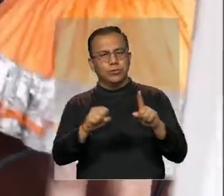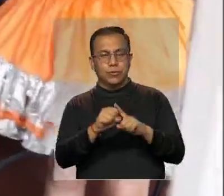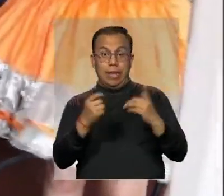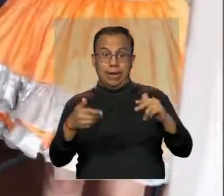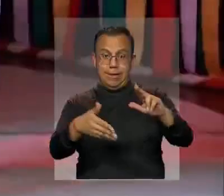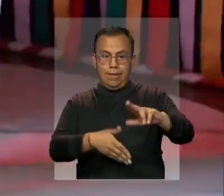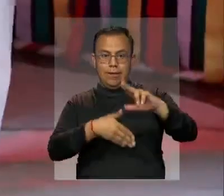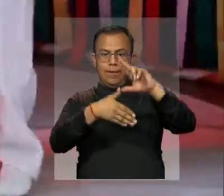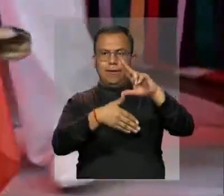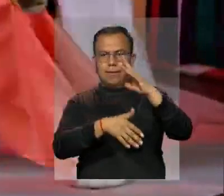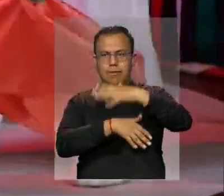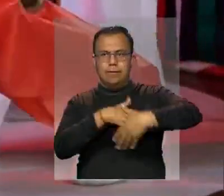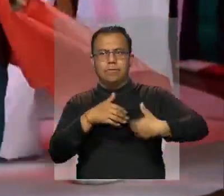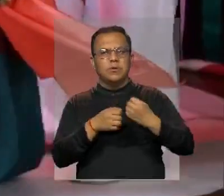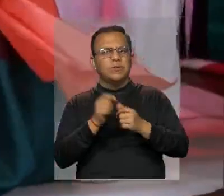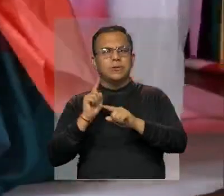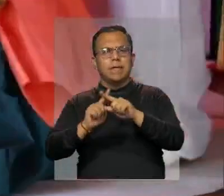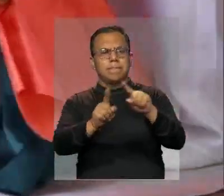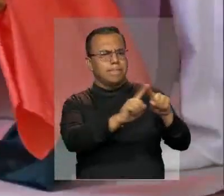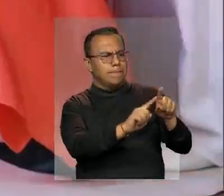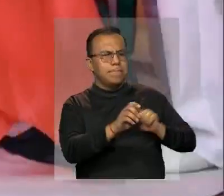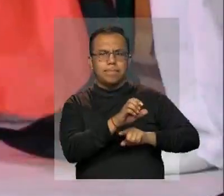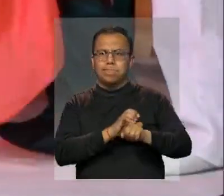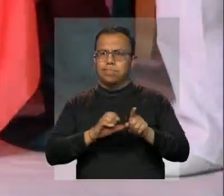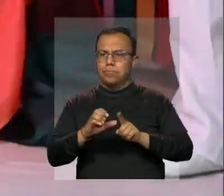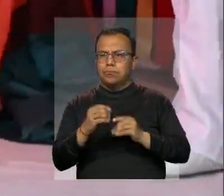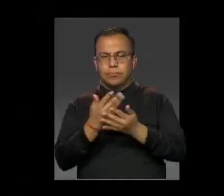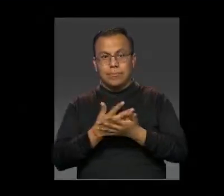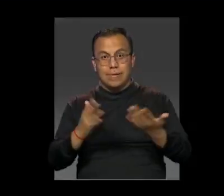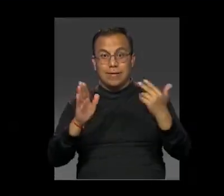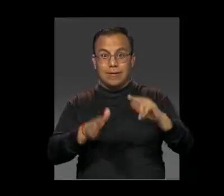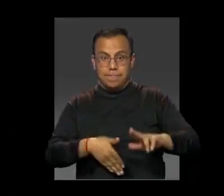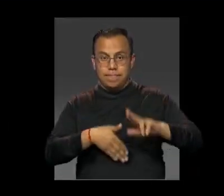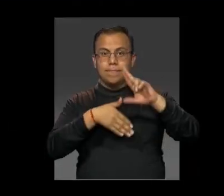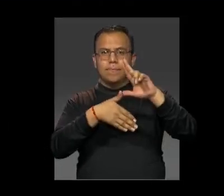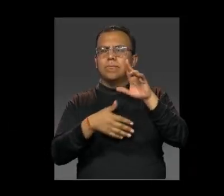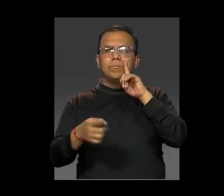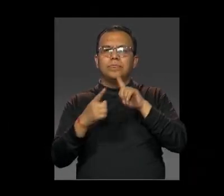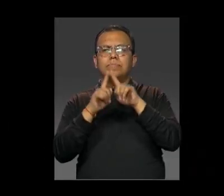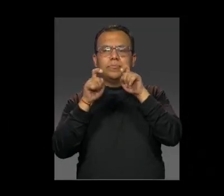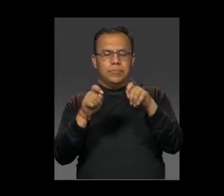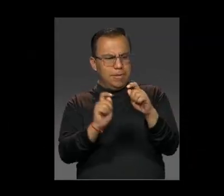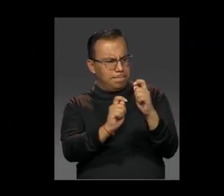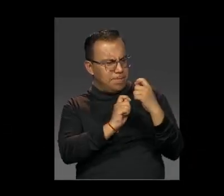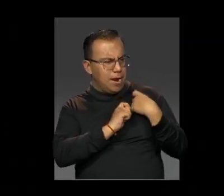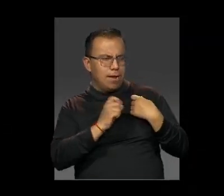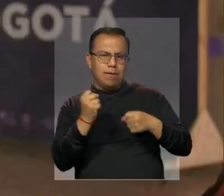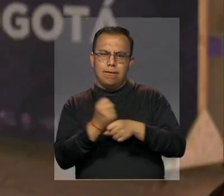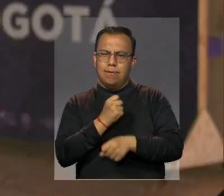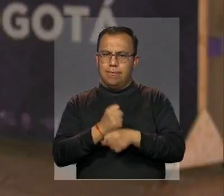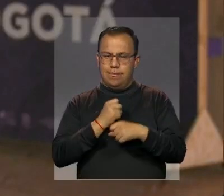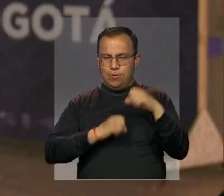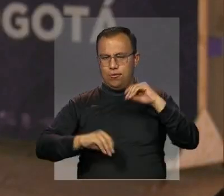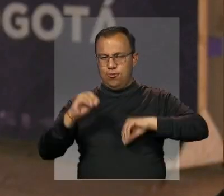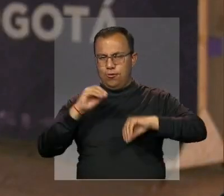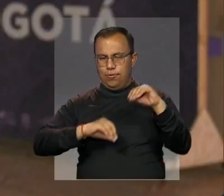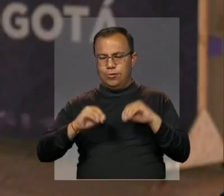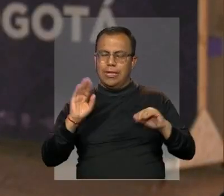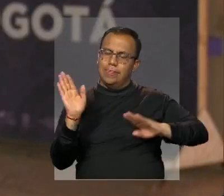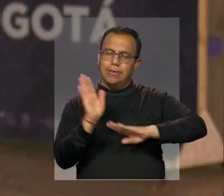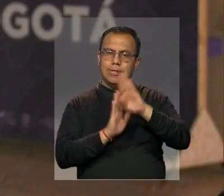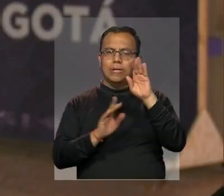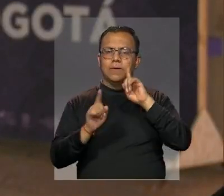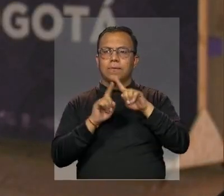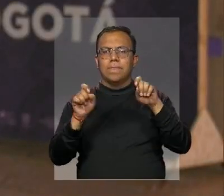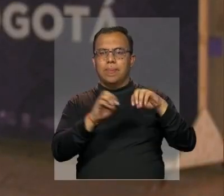ha movilizado la diversidad cultural de Iberoamérica en pro del papel que tiene la cultura en la construcción y desarrollo de